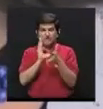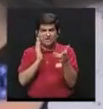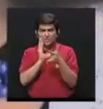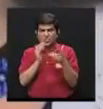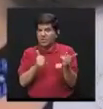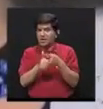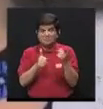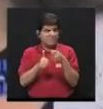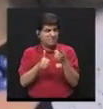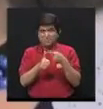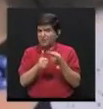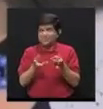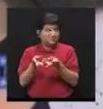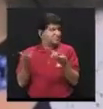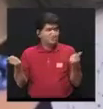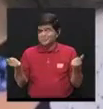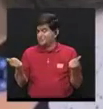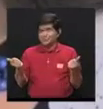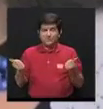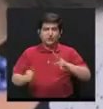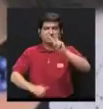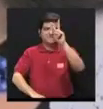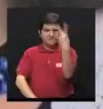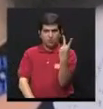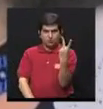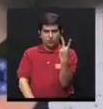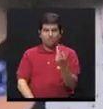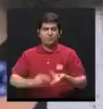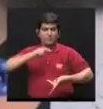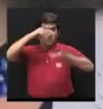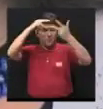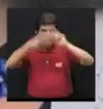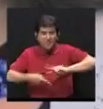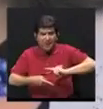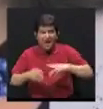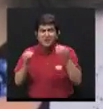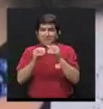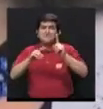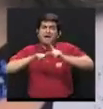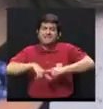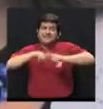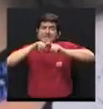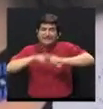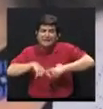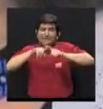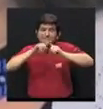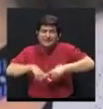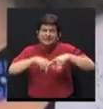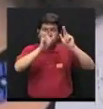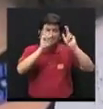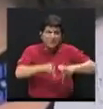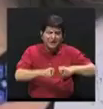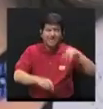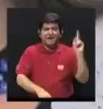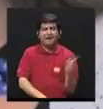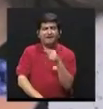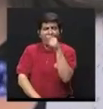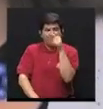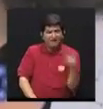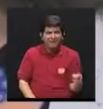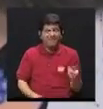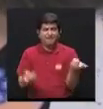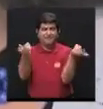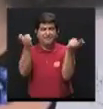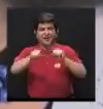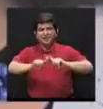una solución, y segundo, que al contrario producen más dependencia y eliminan en muchos casos